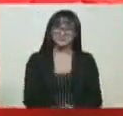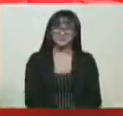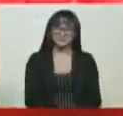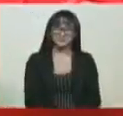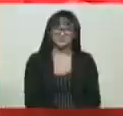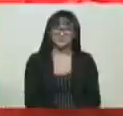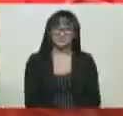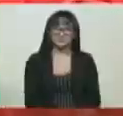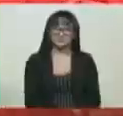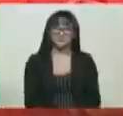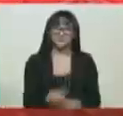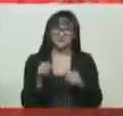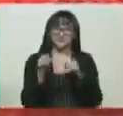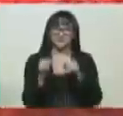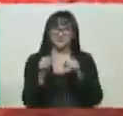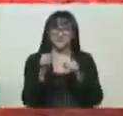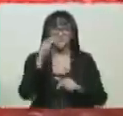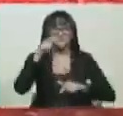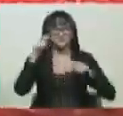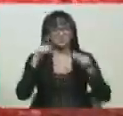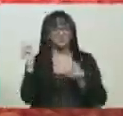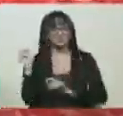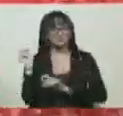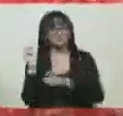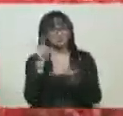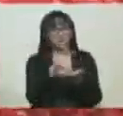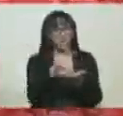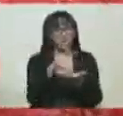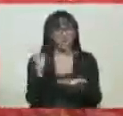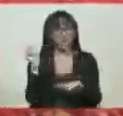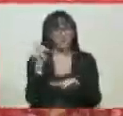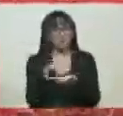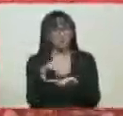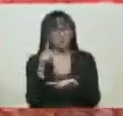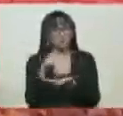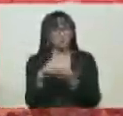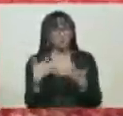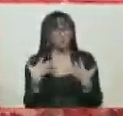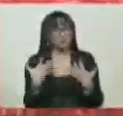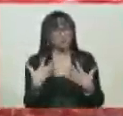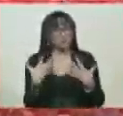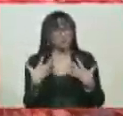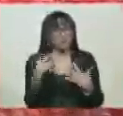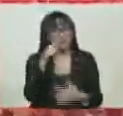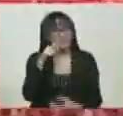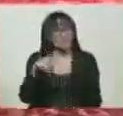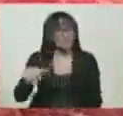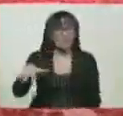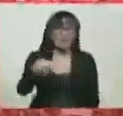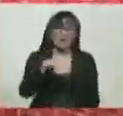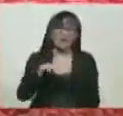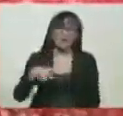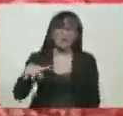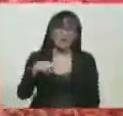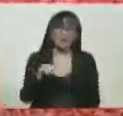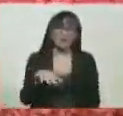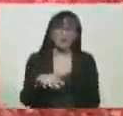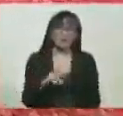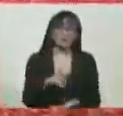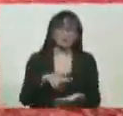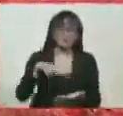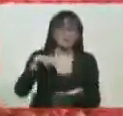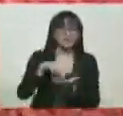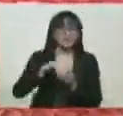Sigue llegando gente y llega gente y llega el pueblo y se levanta